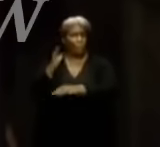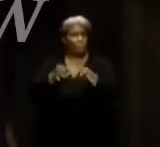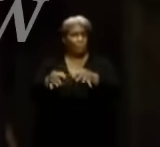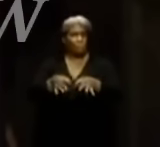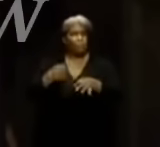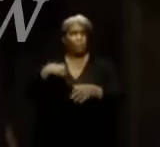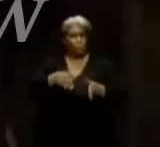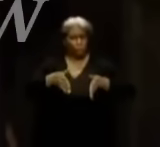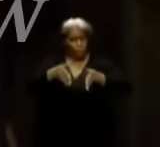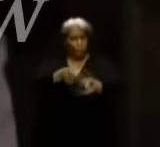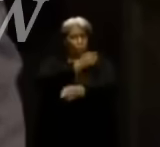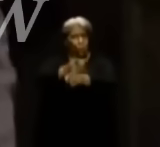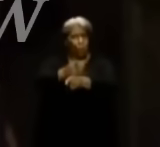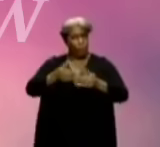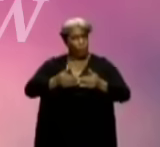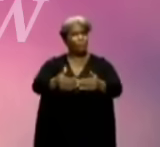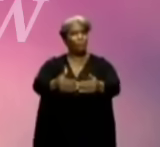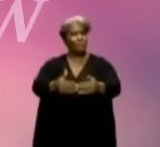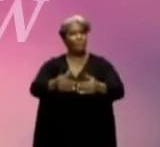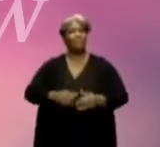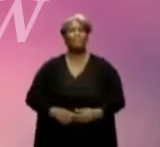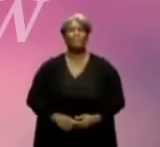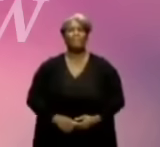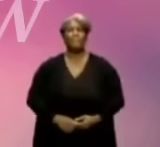por el camino correcto.